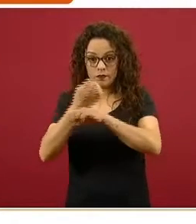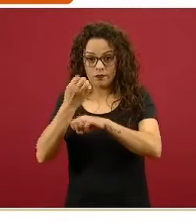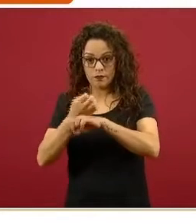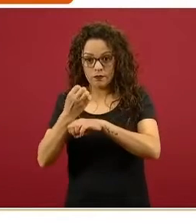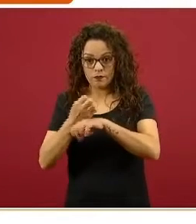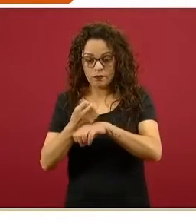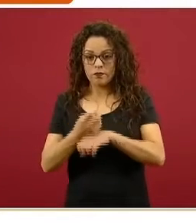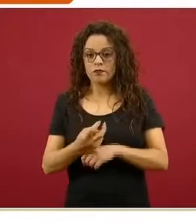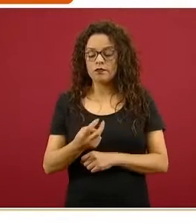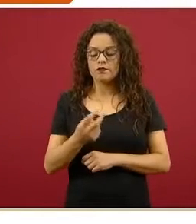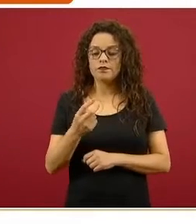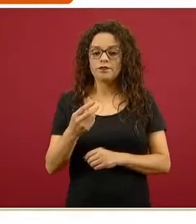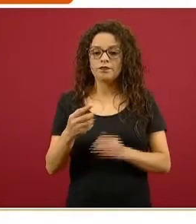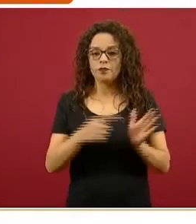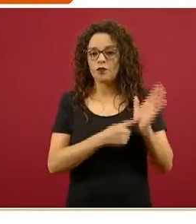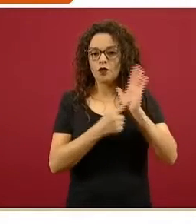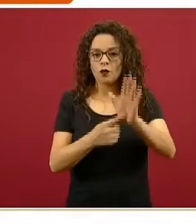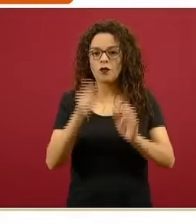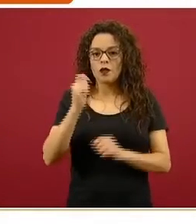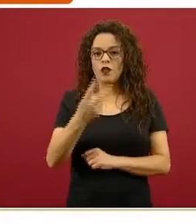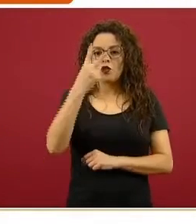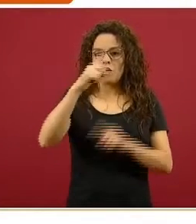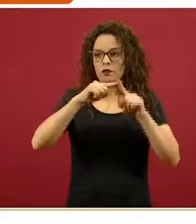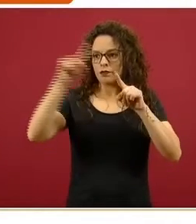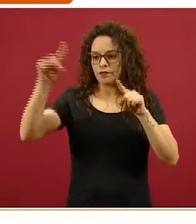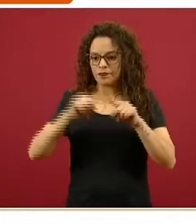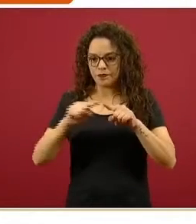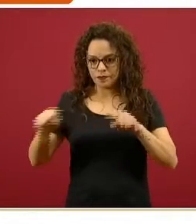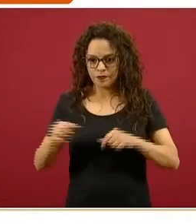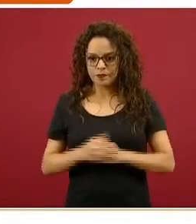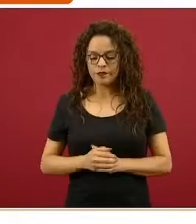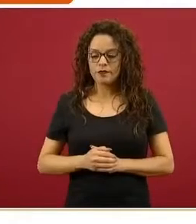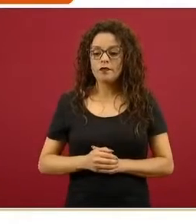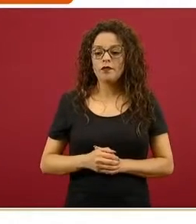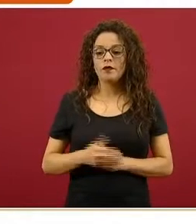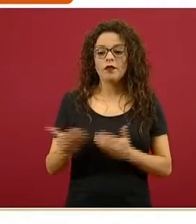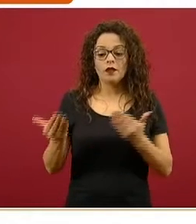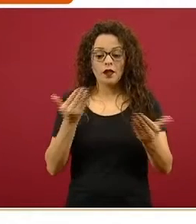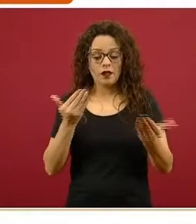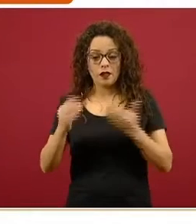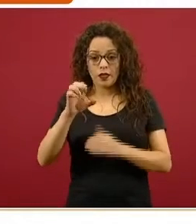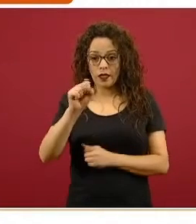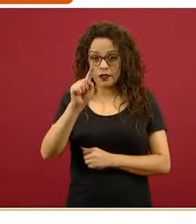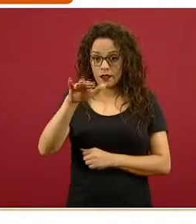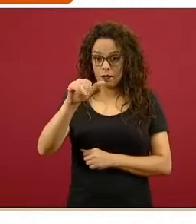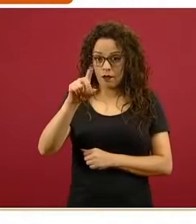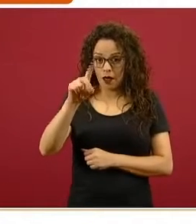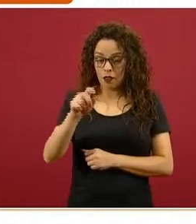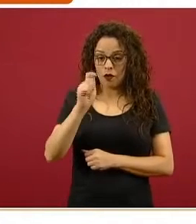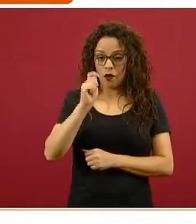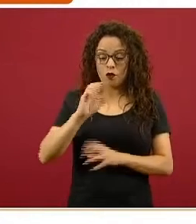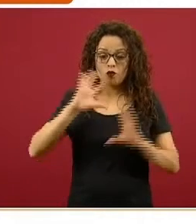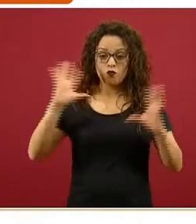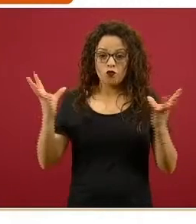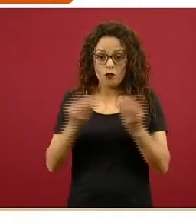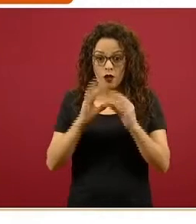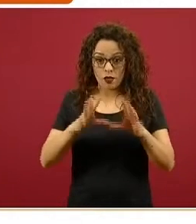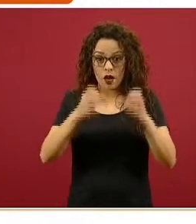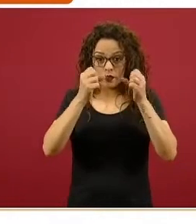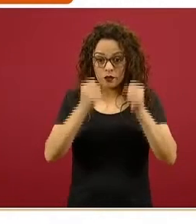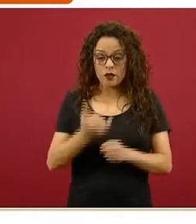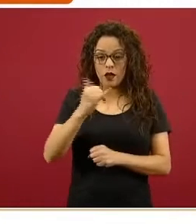solamente dos líneas, que es la línea de los casos estimados, que son el total de casos confirmados más una